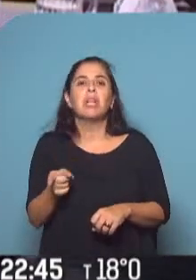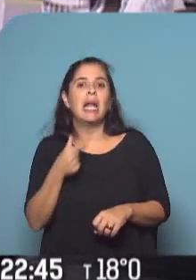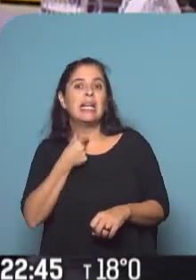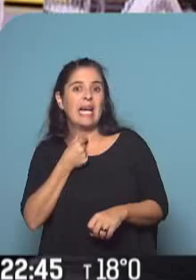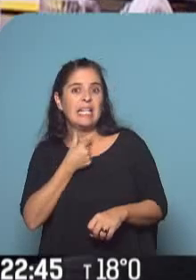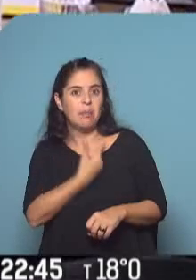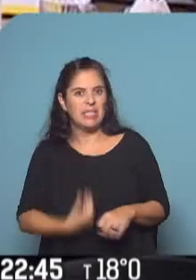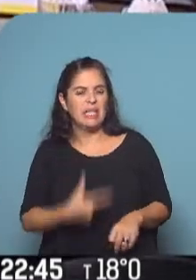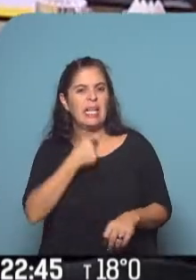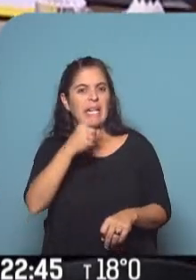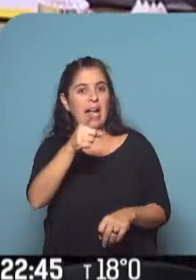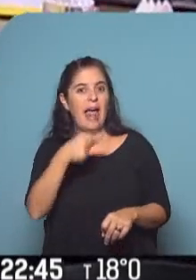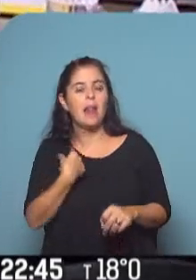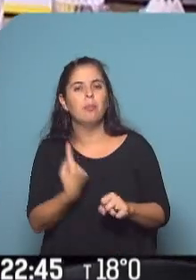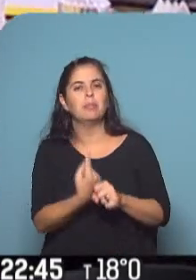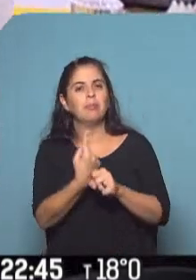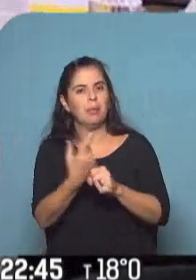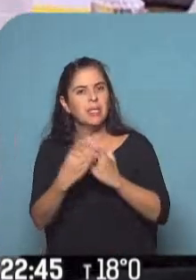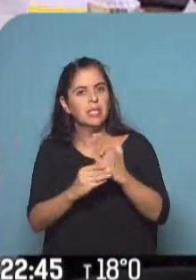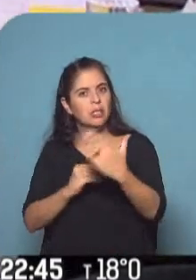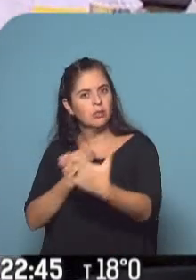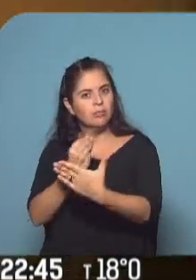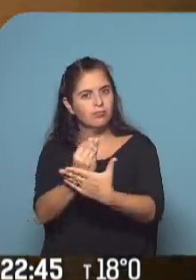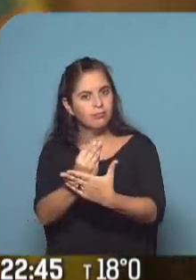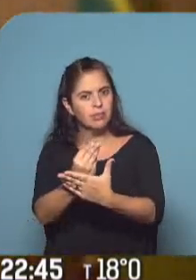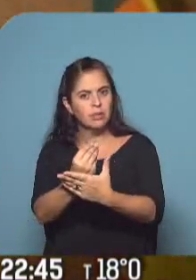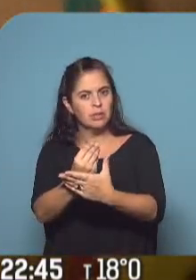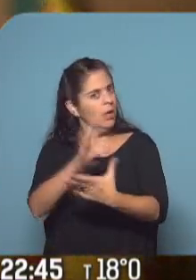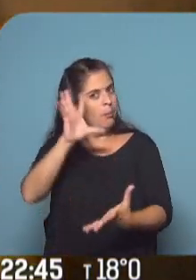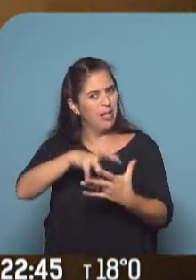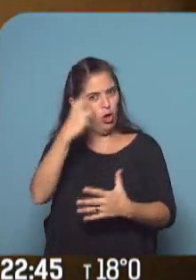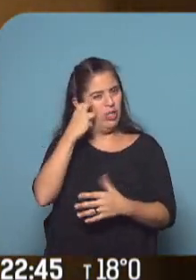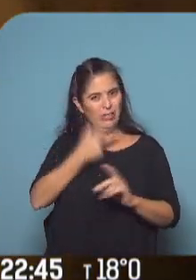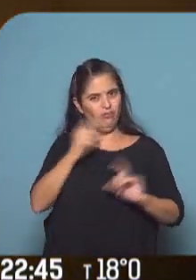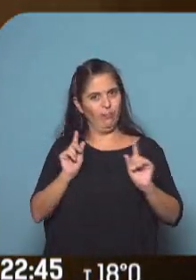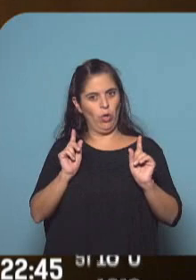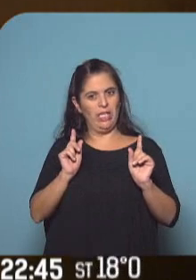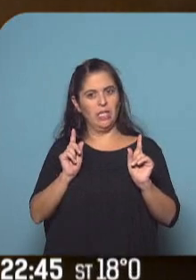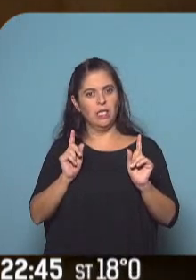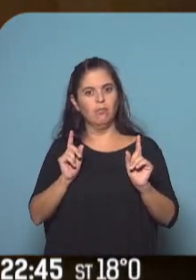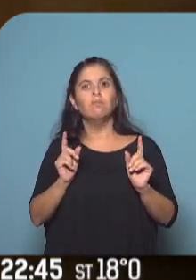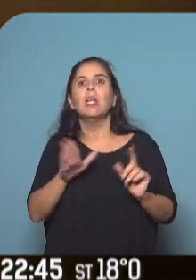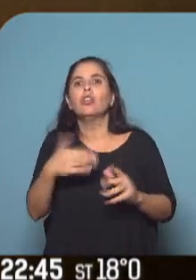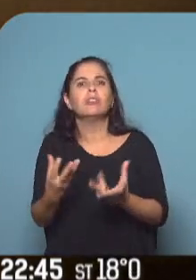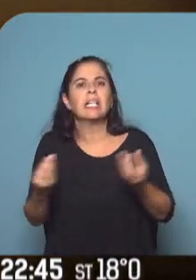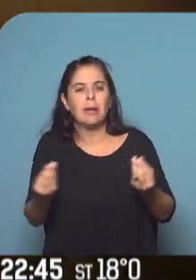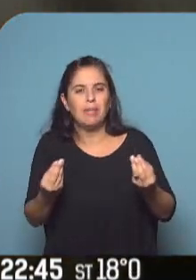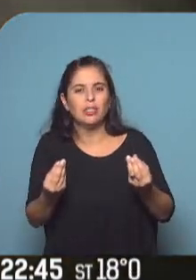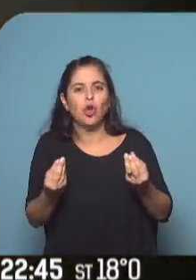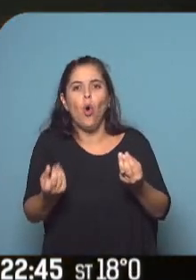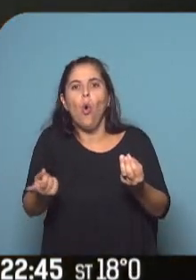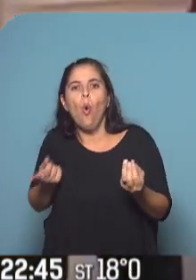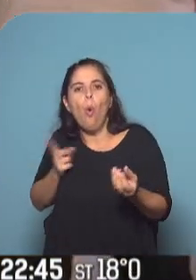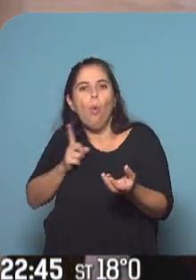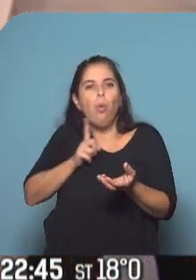del rechazo de una mayoría del Parlamento. El regreso de Wickremesinghe al cargo de primer ministro no diluyó